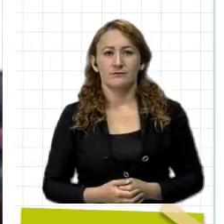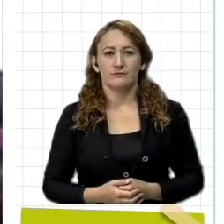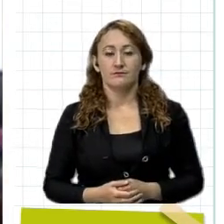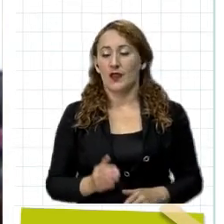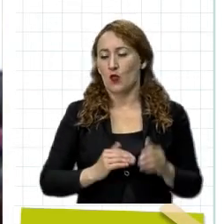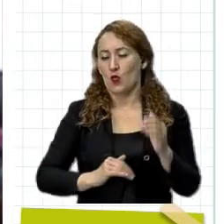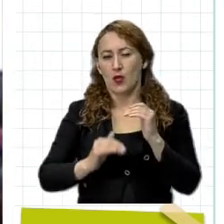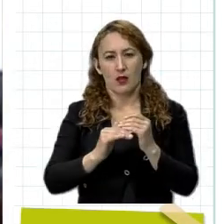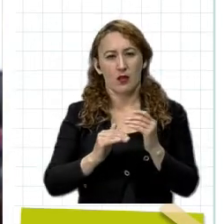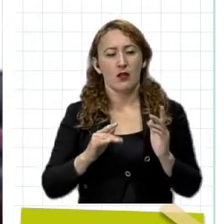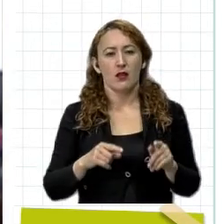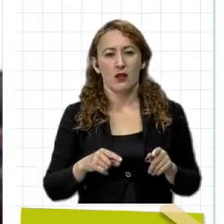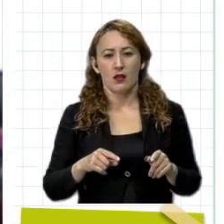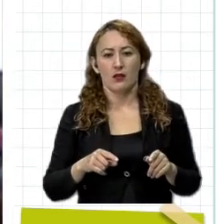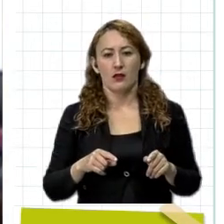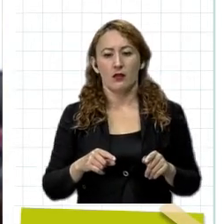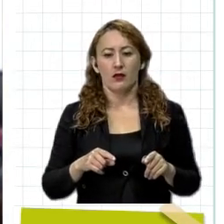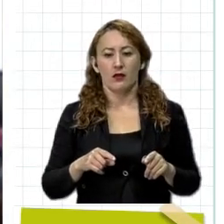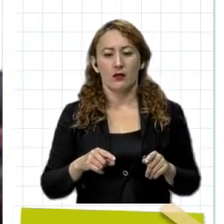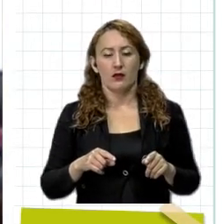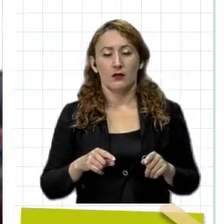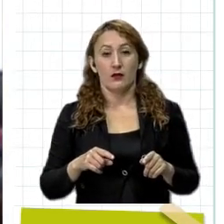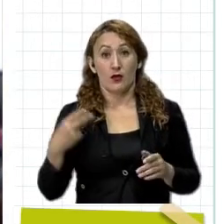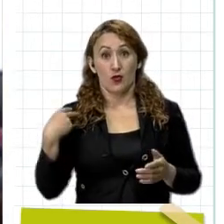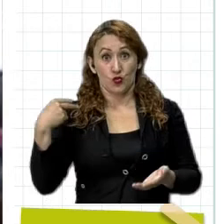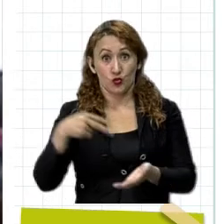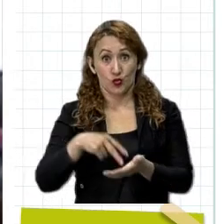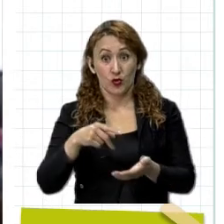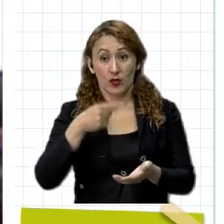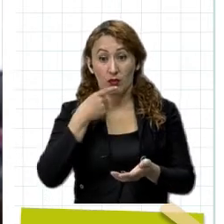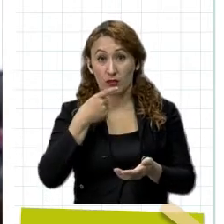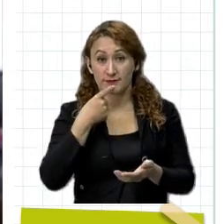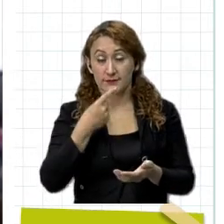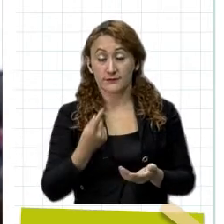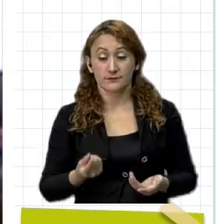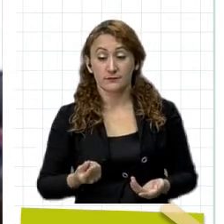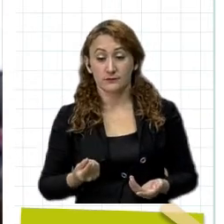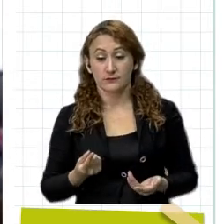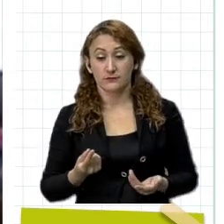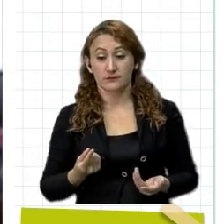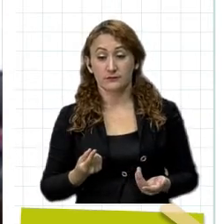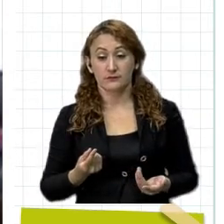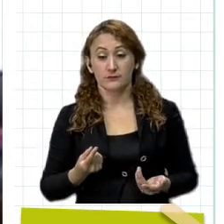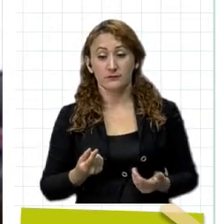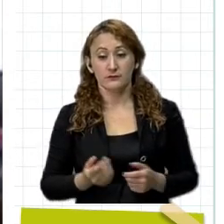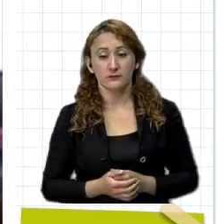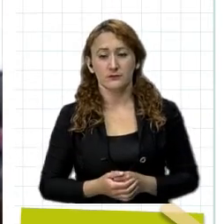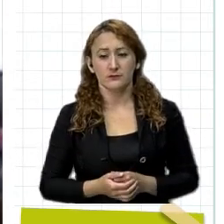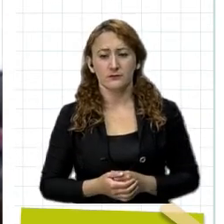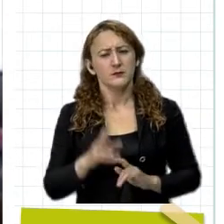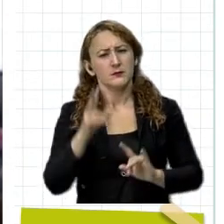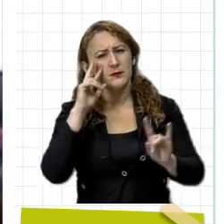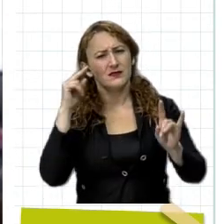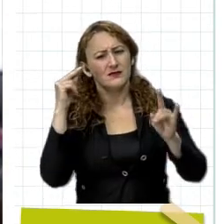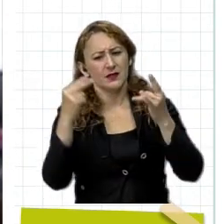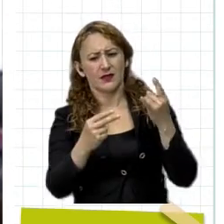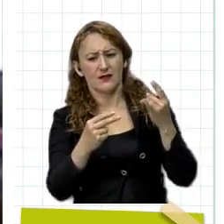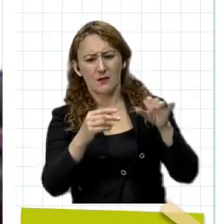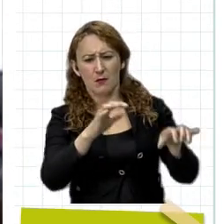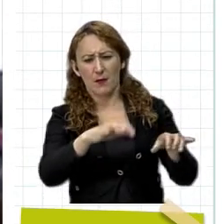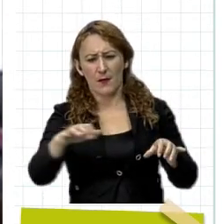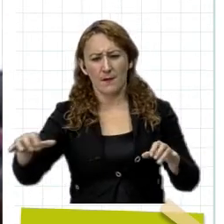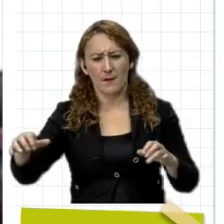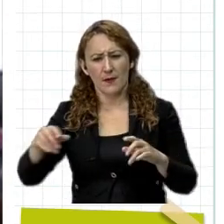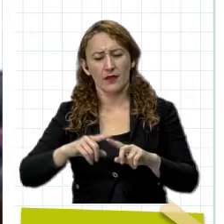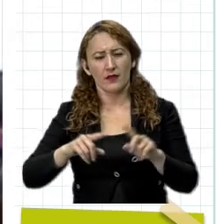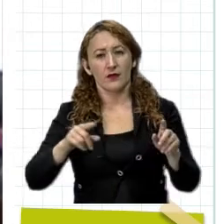Igualmente, la autora del artículo señala, ante la perspectiva interseccional e inclusiva del